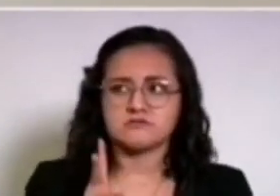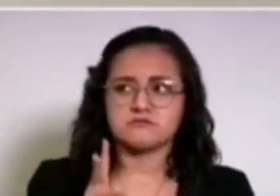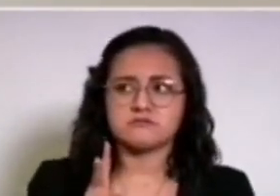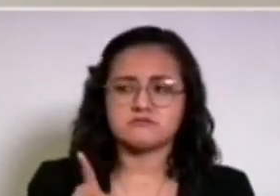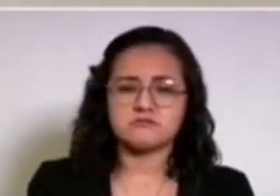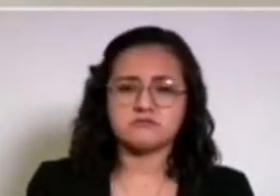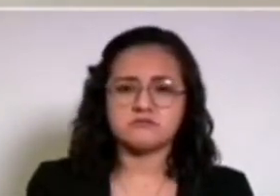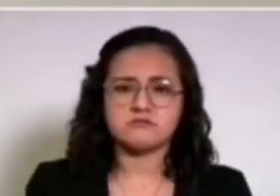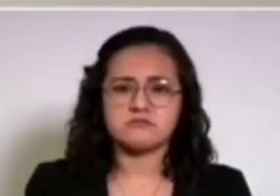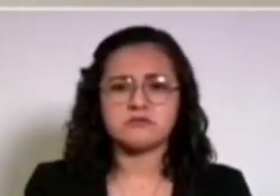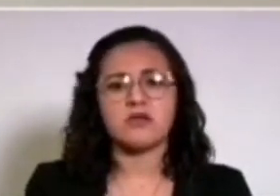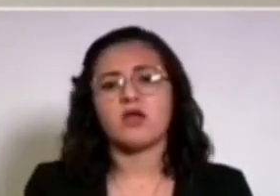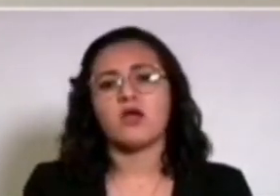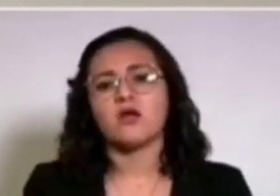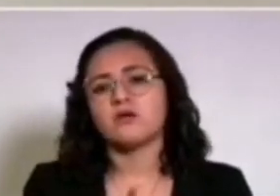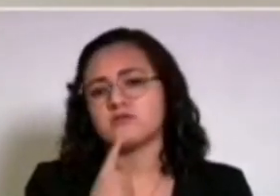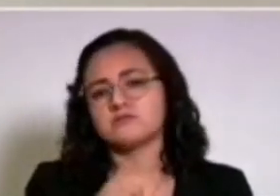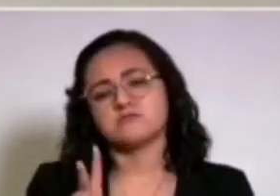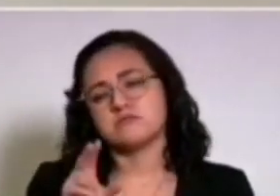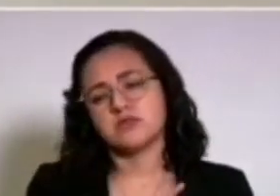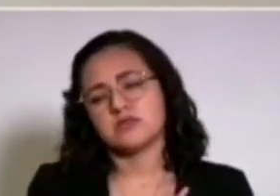actas correspondientes pero son mínimas las incidencias